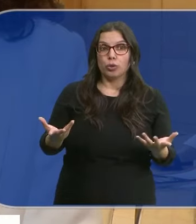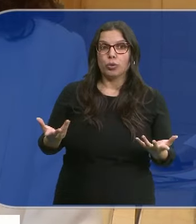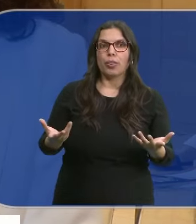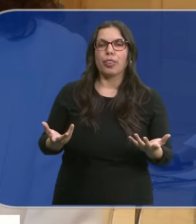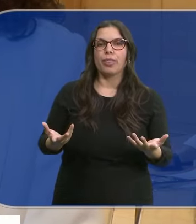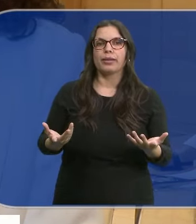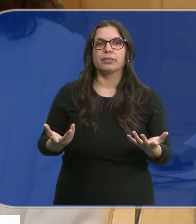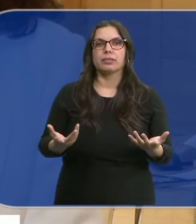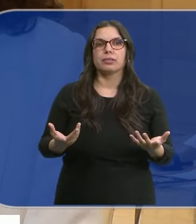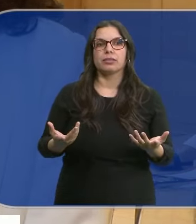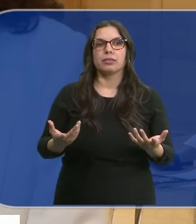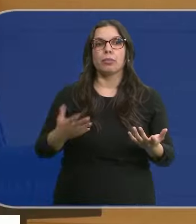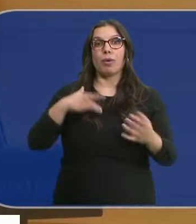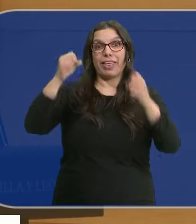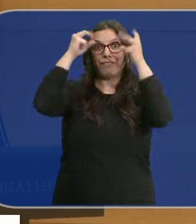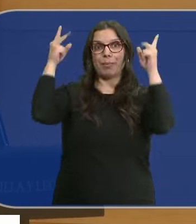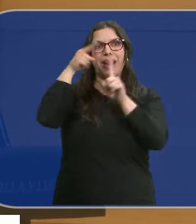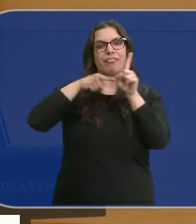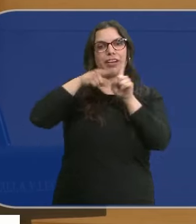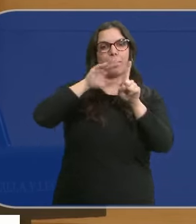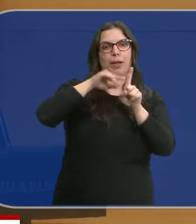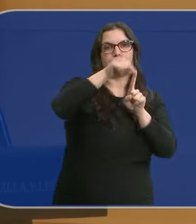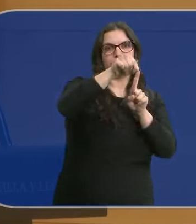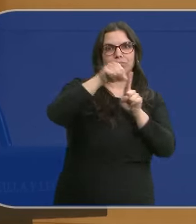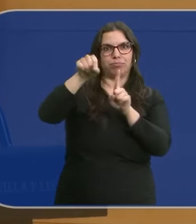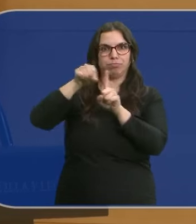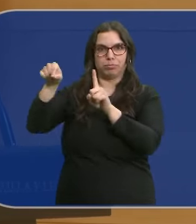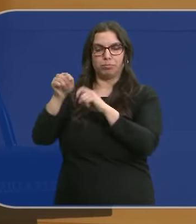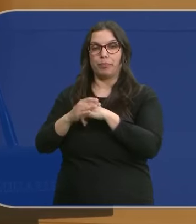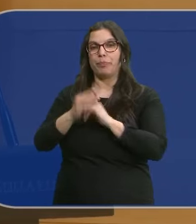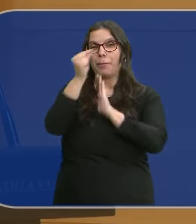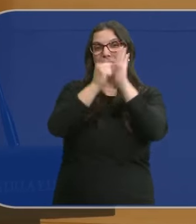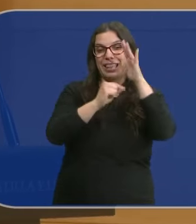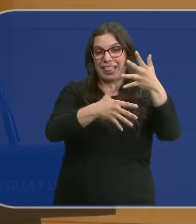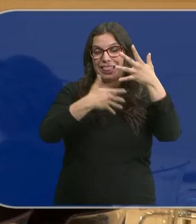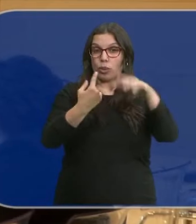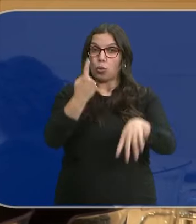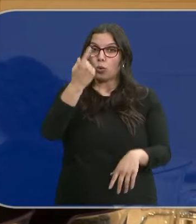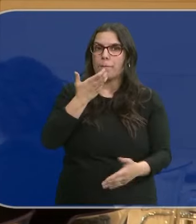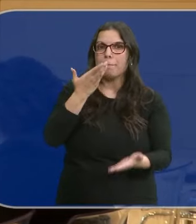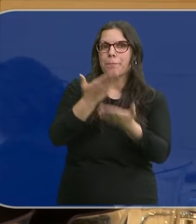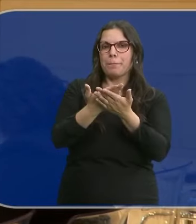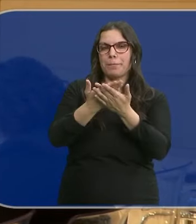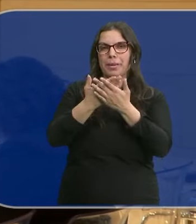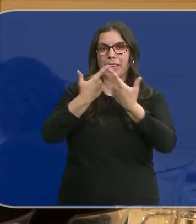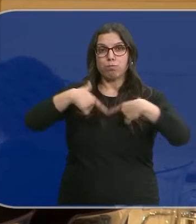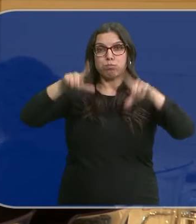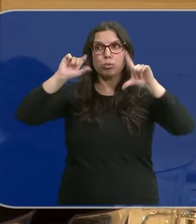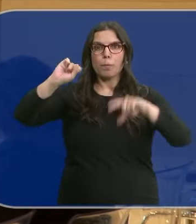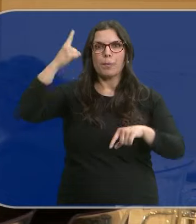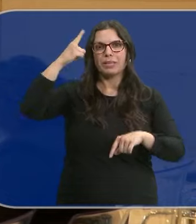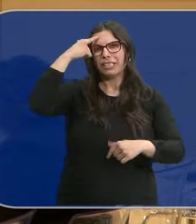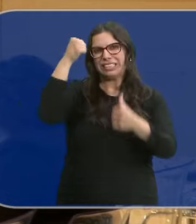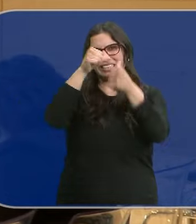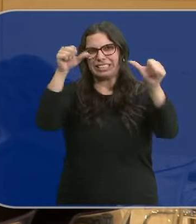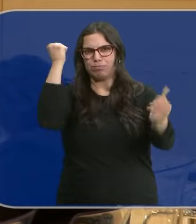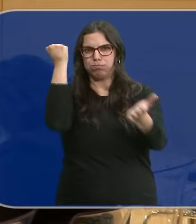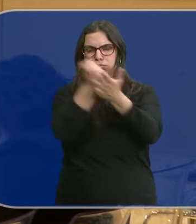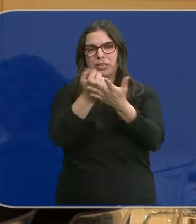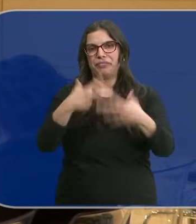pueden hacer de enlace. Entre esas 10 medidas, una reclama hacer más visible esta enfermedad para acabar con el estigma de